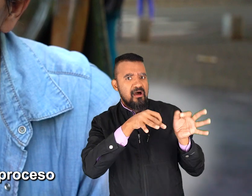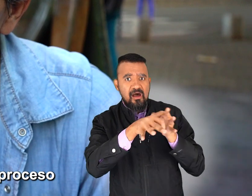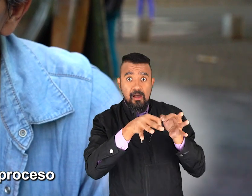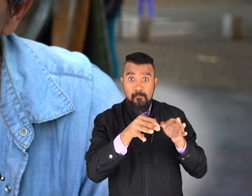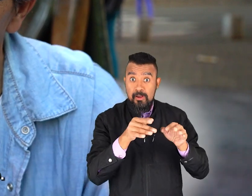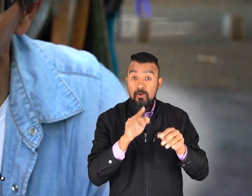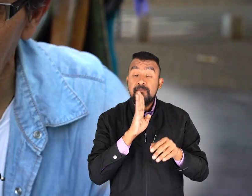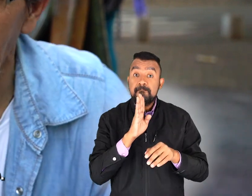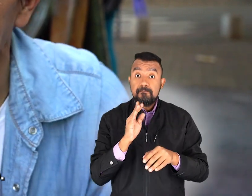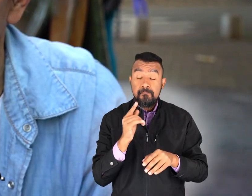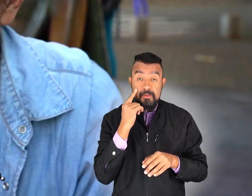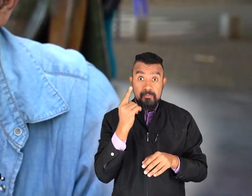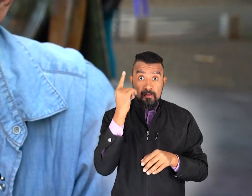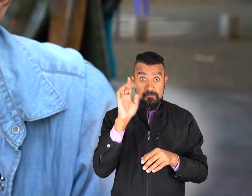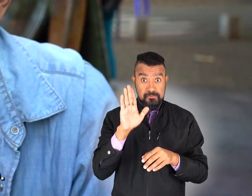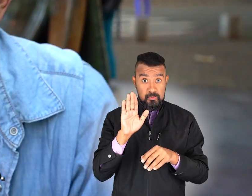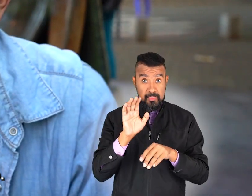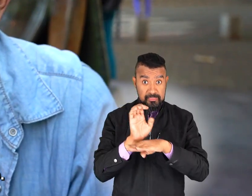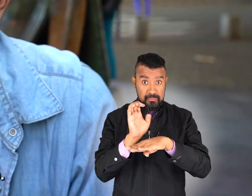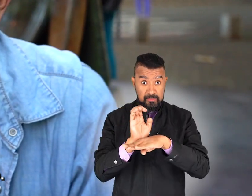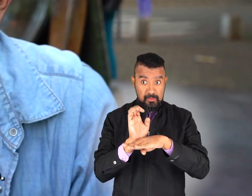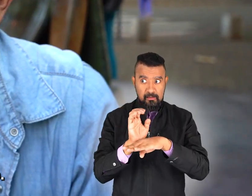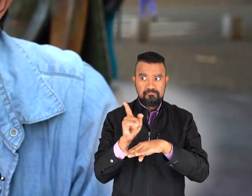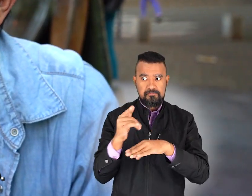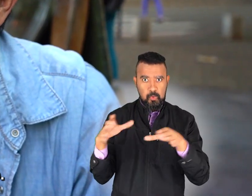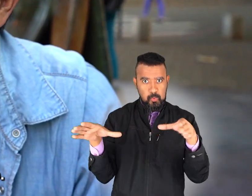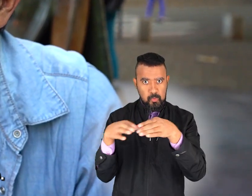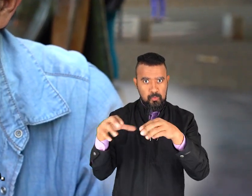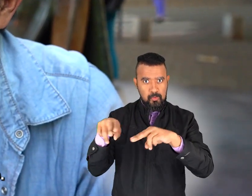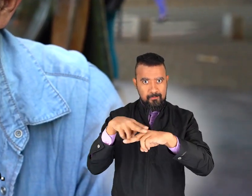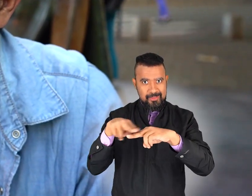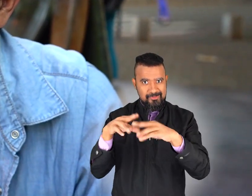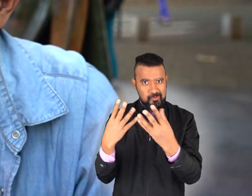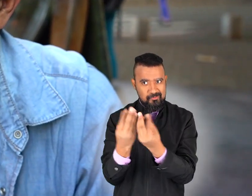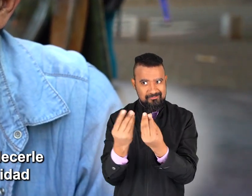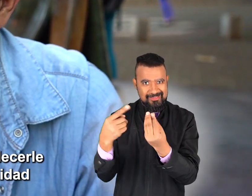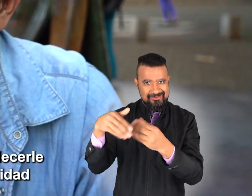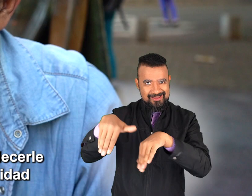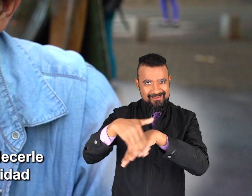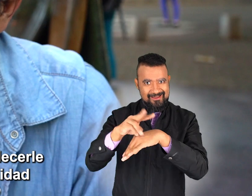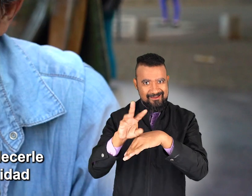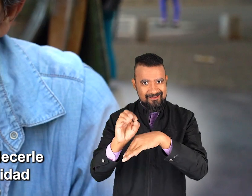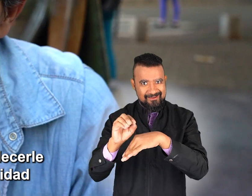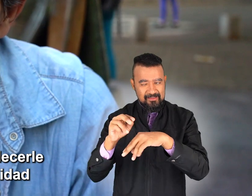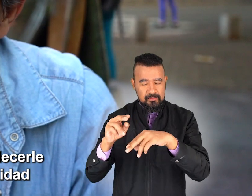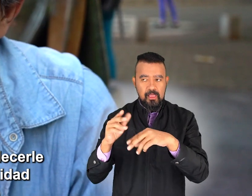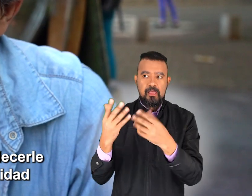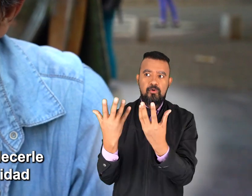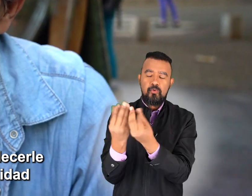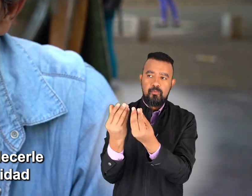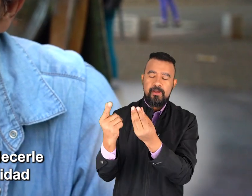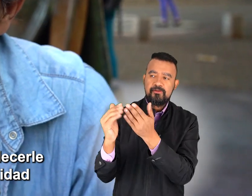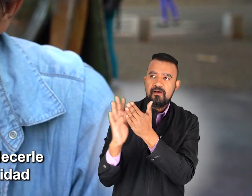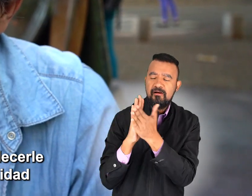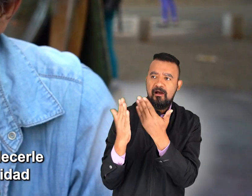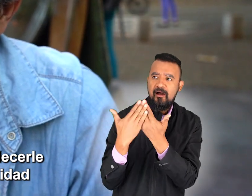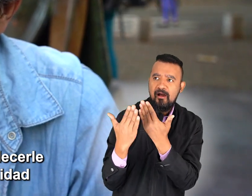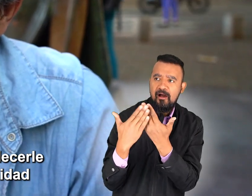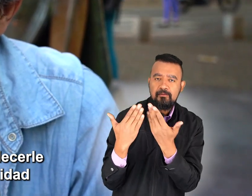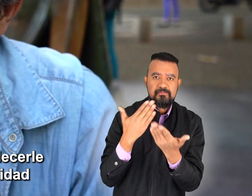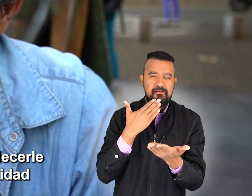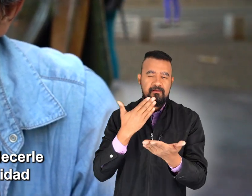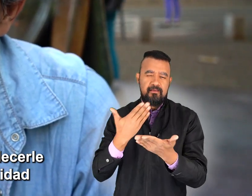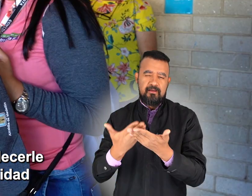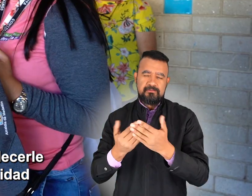el proceso pre a la transformación, generalmente no se hace. Eso es algo que hay que agradecerle al